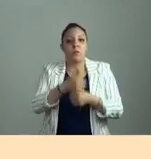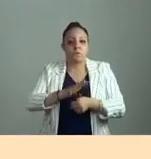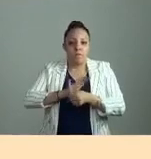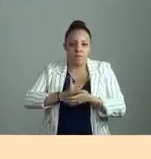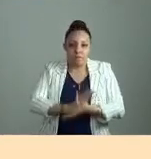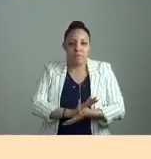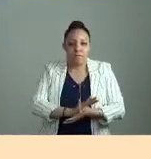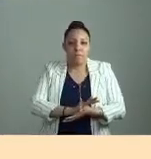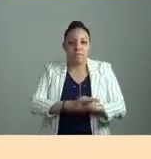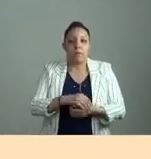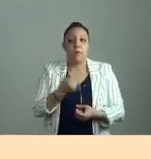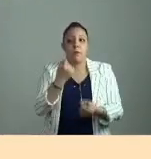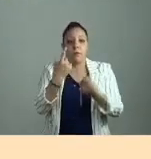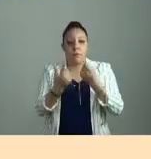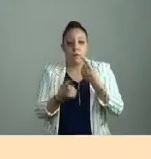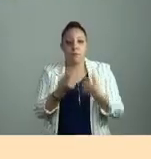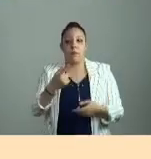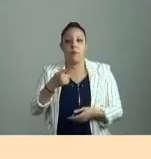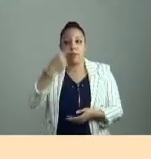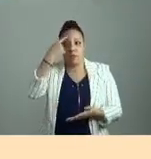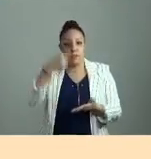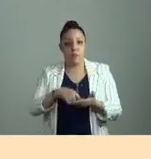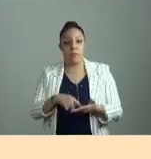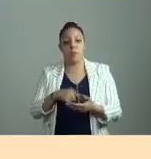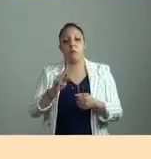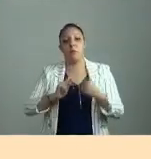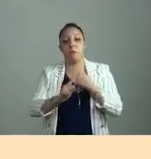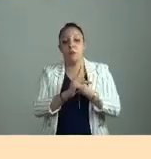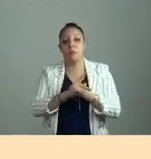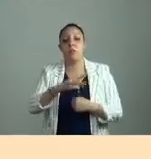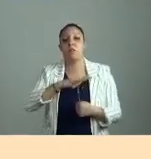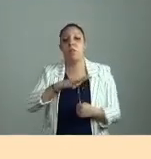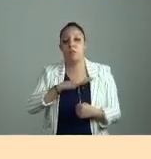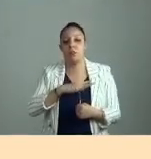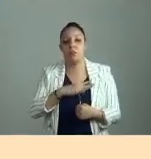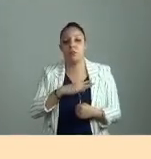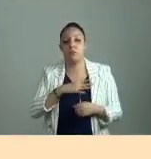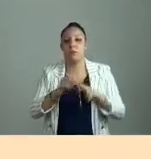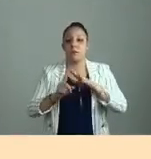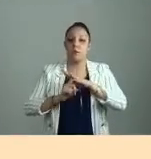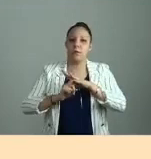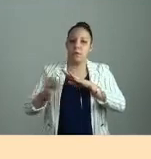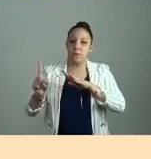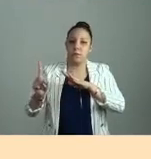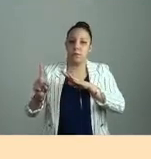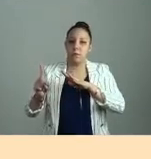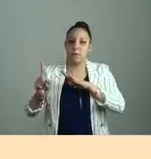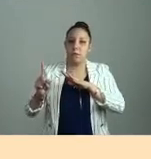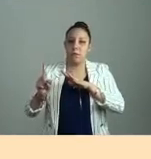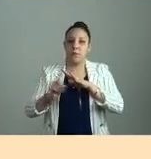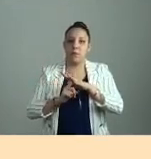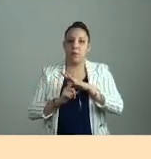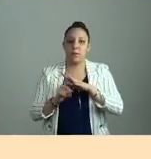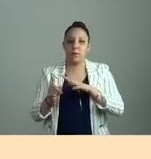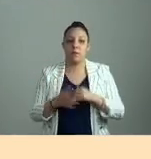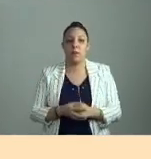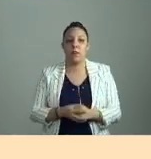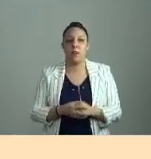no con los países donde los migrantes viven como han destruido sistemáticamente